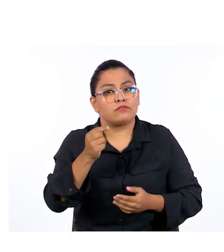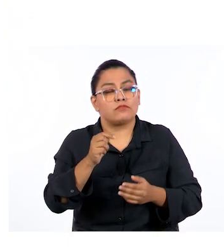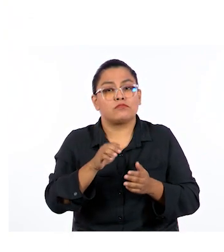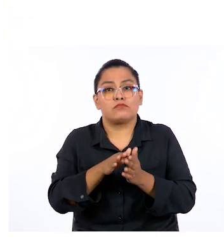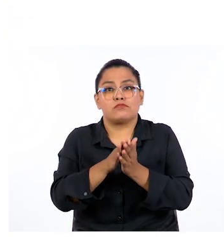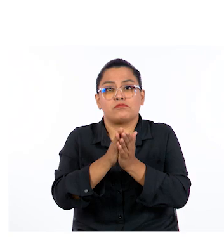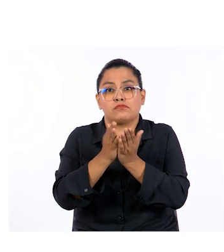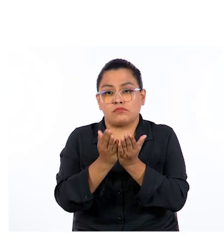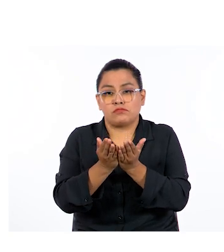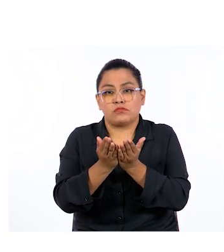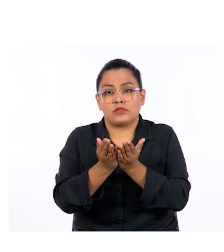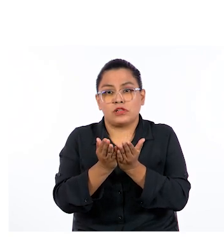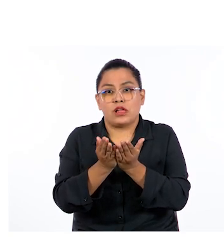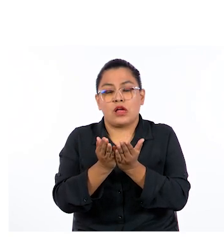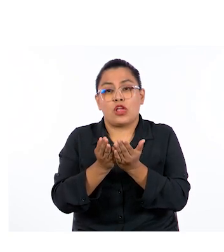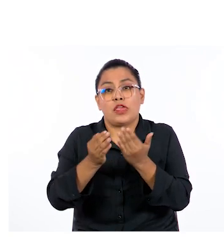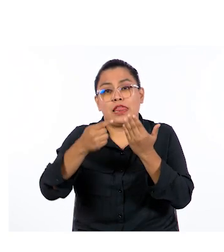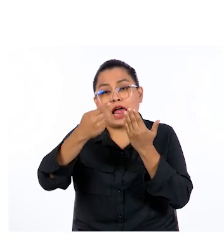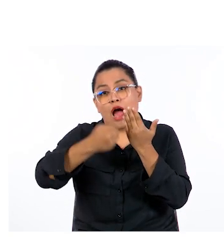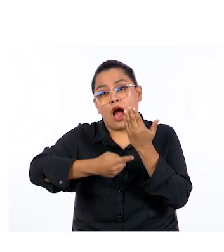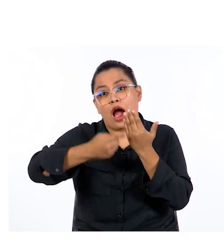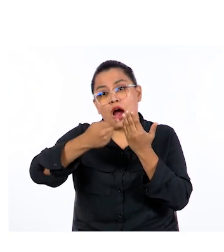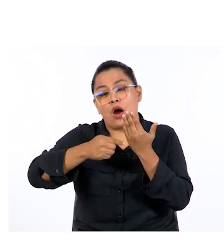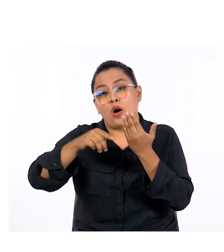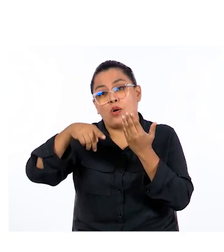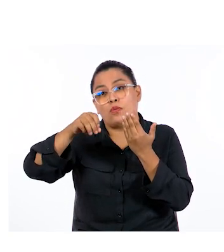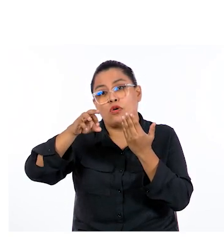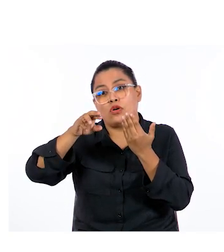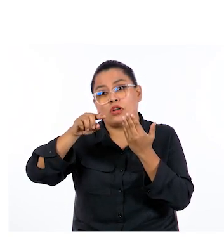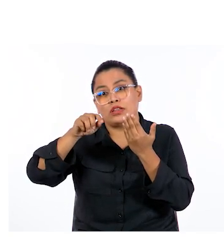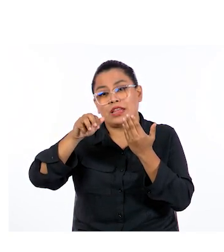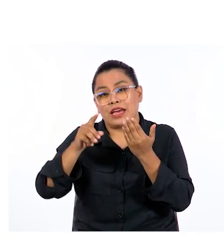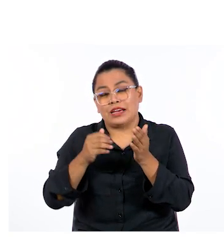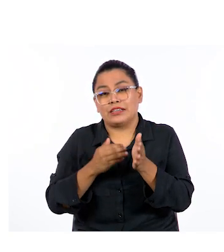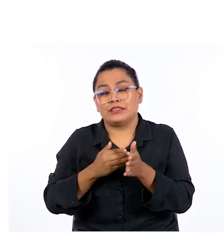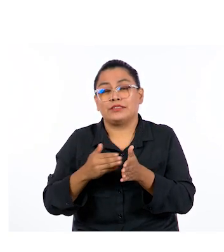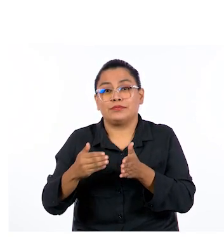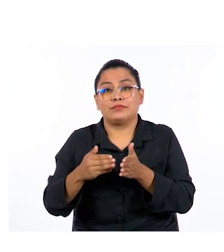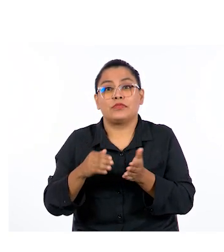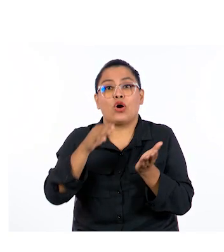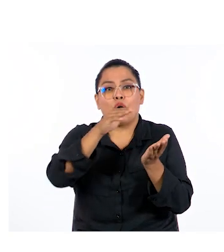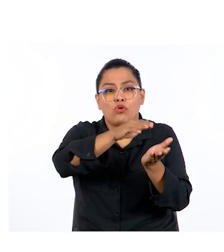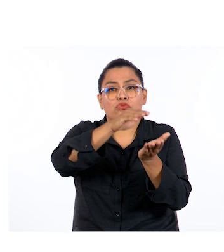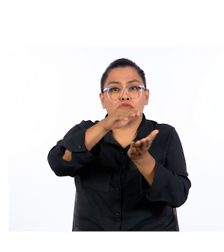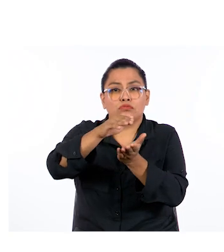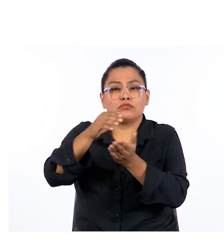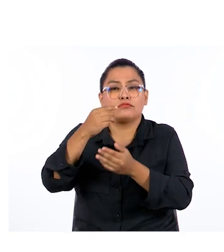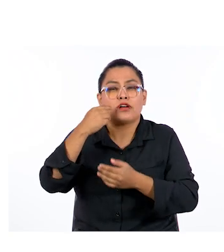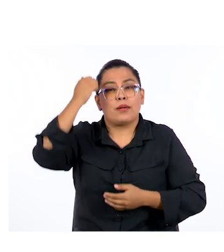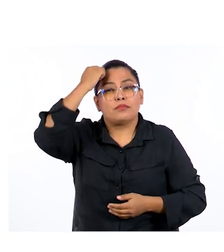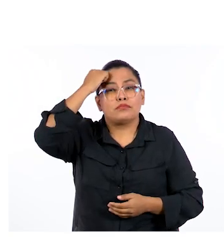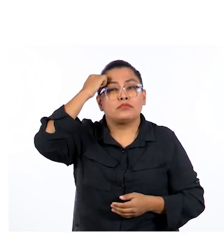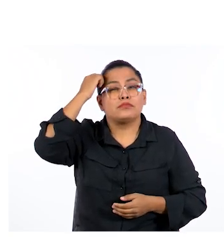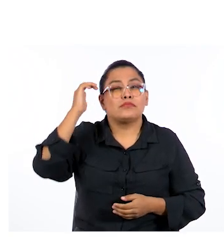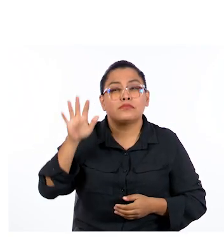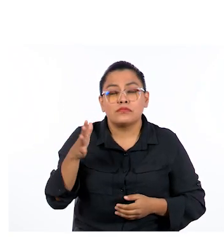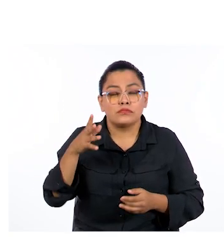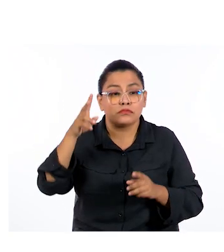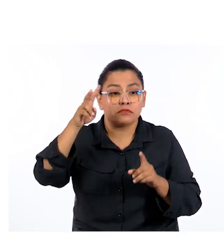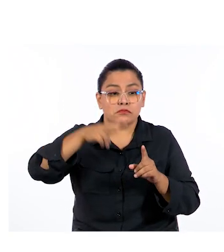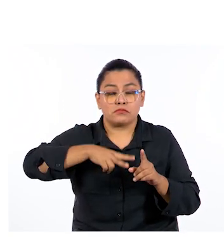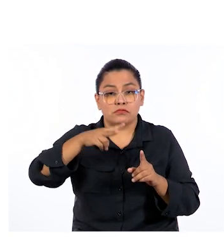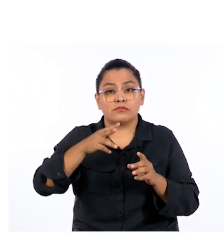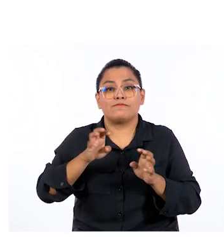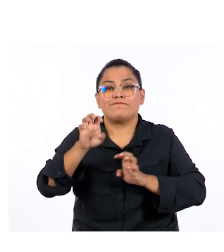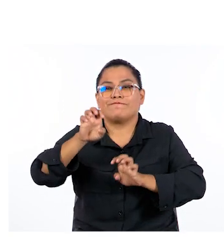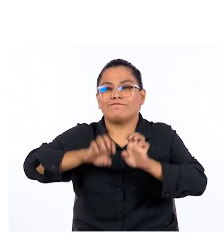con antes de empezar, los aprendizajes de unidad, aprenderás a, y los criterios con los que se evaluará